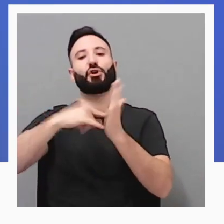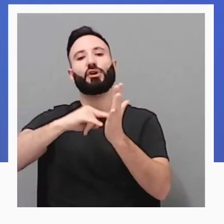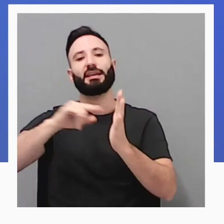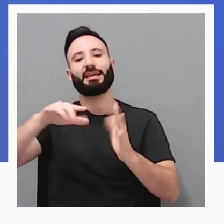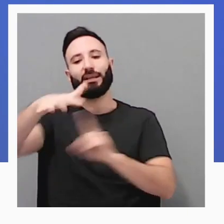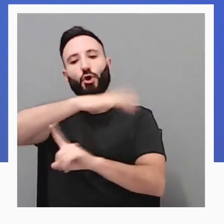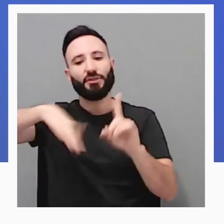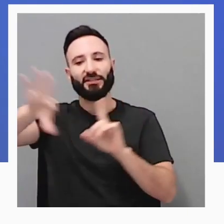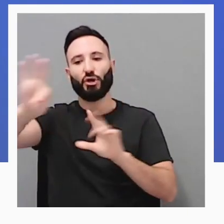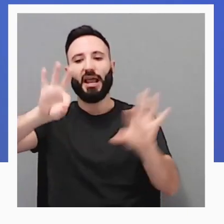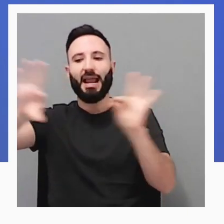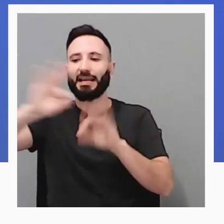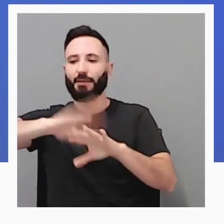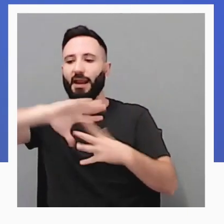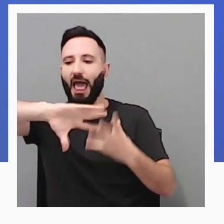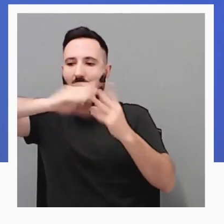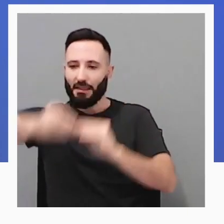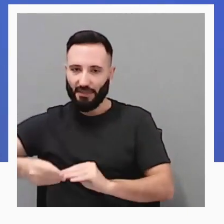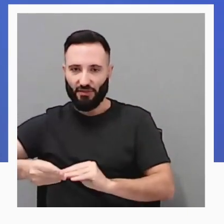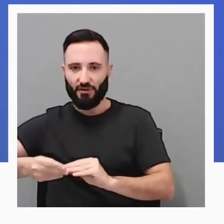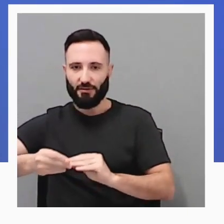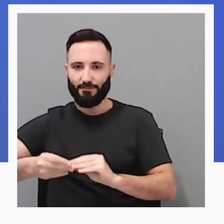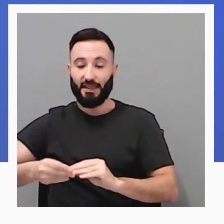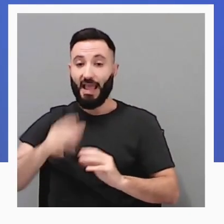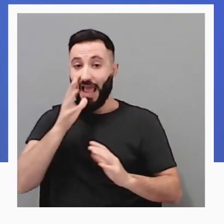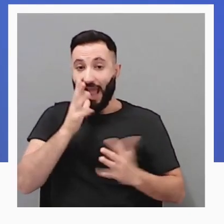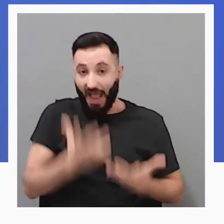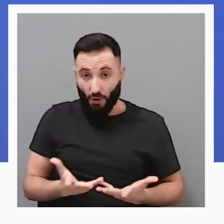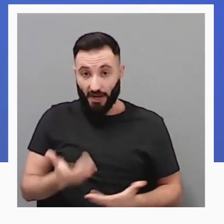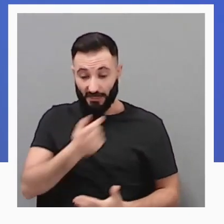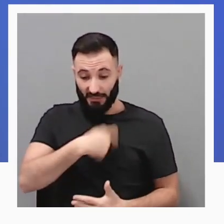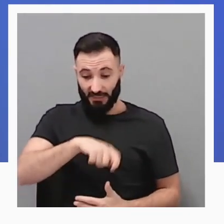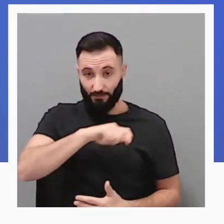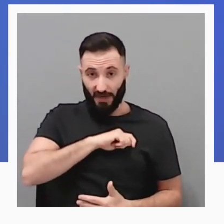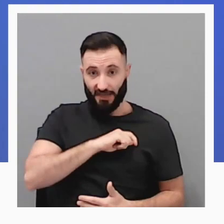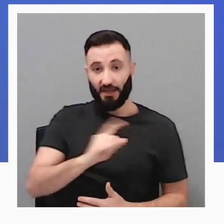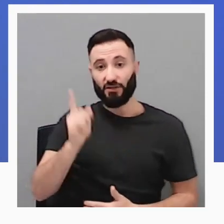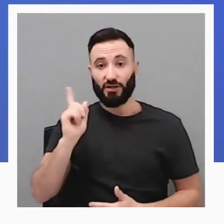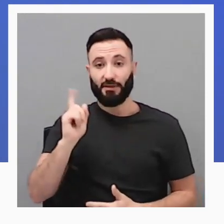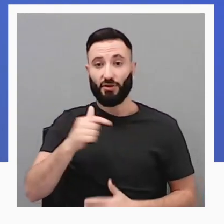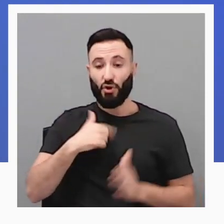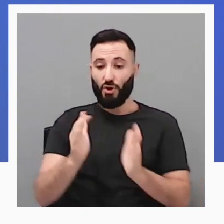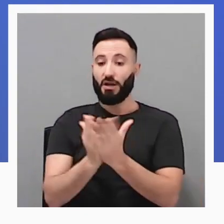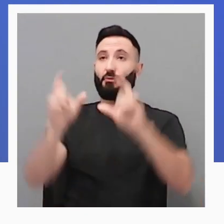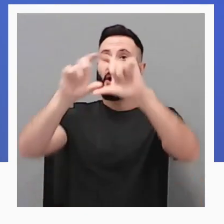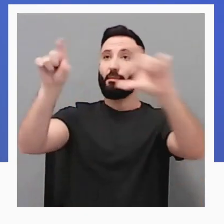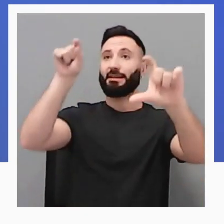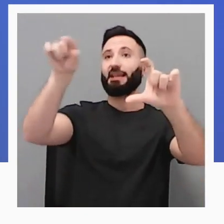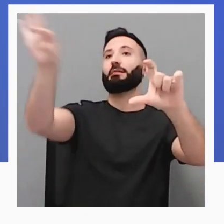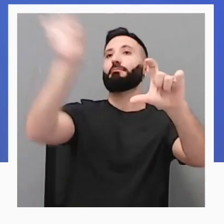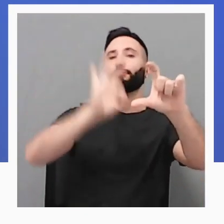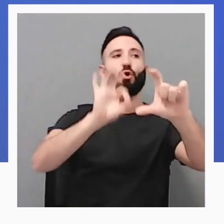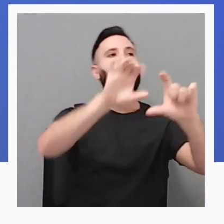contexto en el que funciona ese centro educativo. A día de hoy esto en España se concreta en que elijo los libros de esta editorial o de esta otra, pero habéis visto